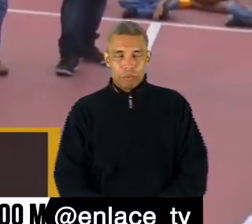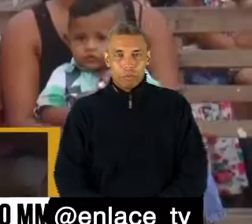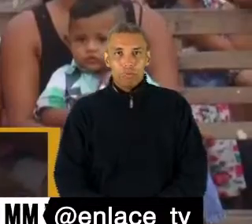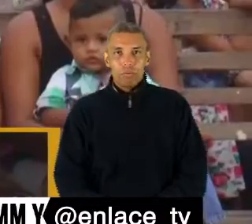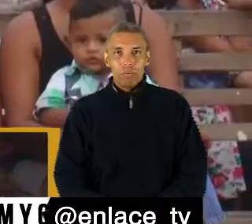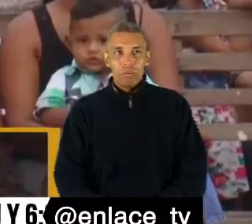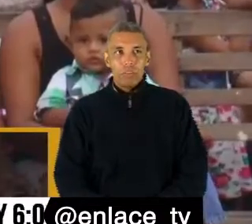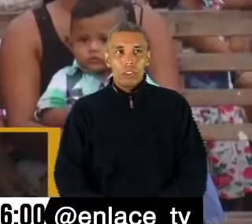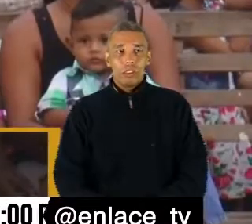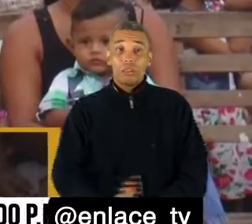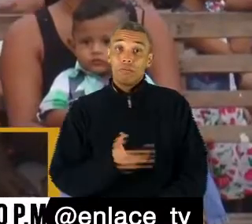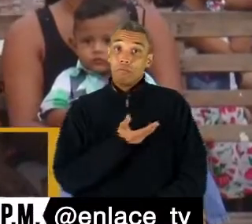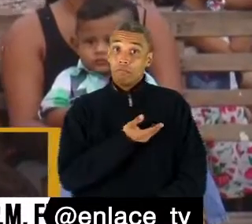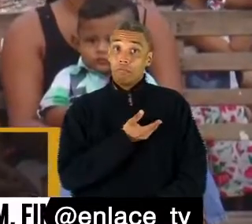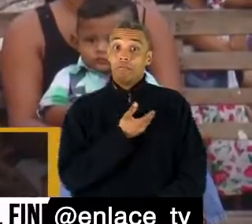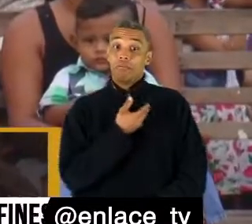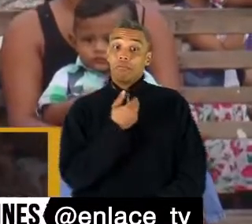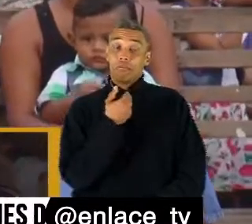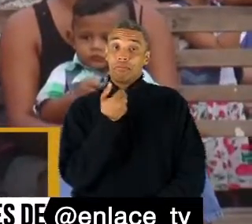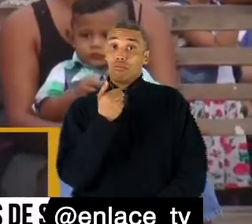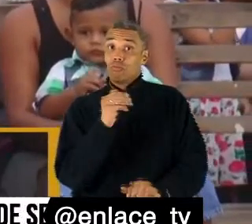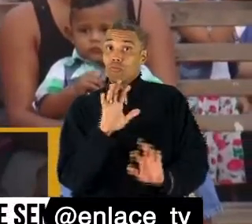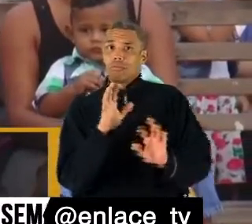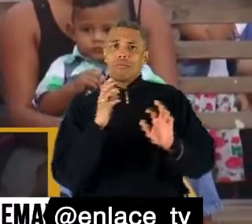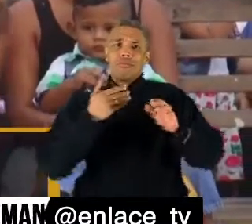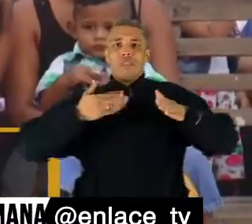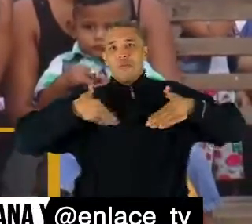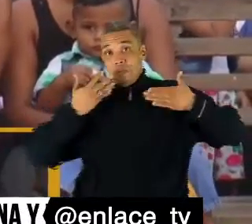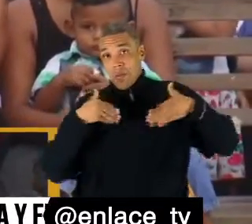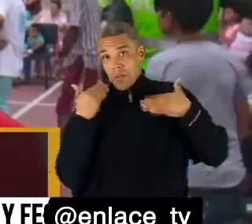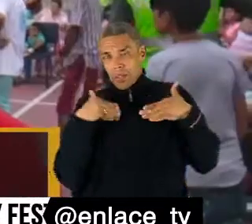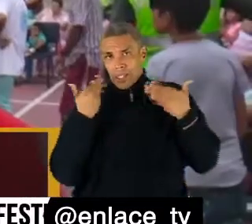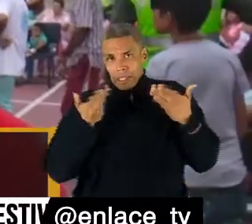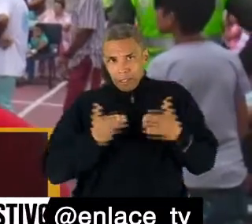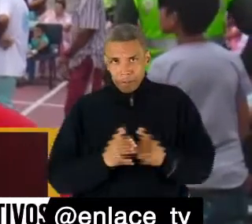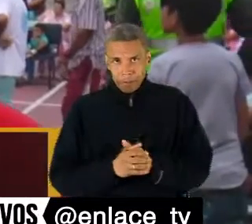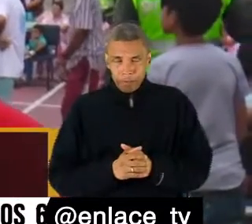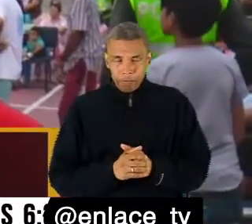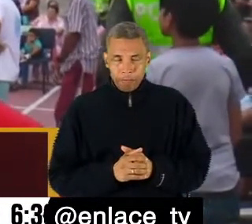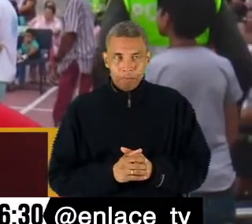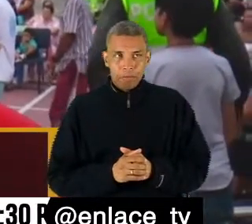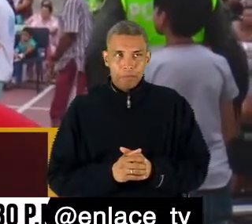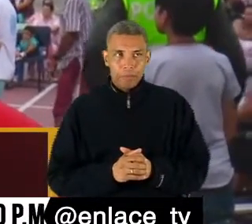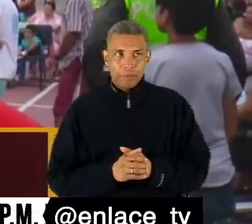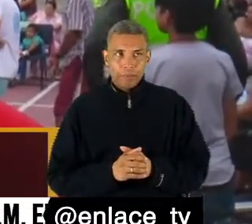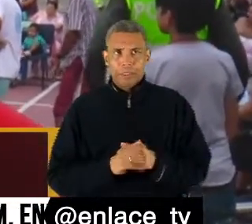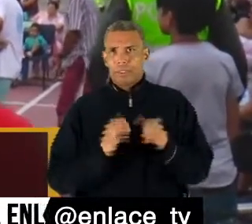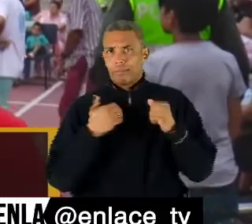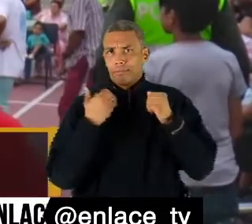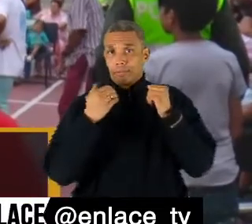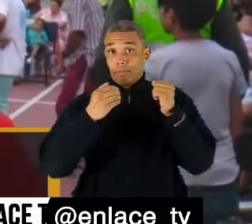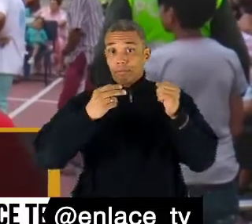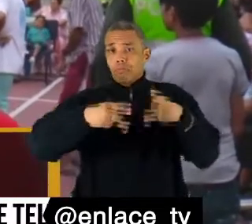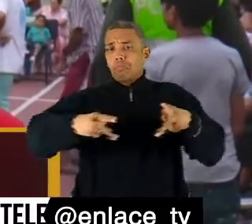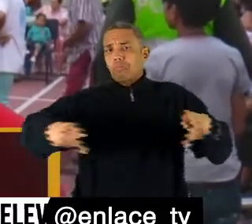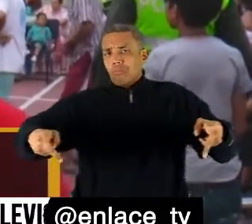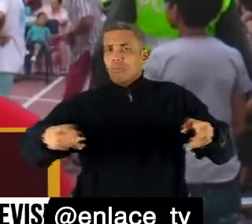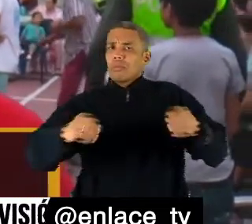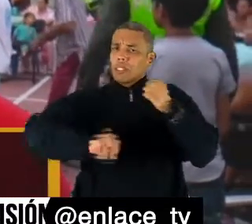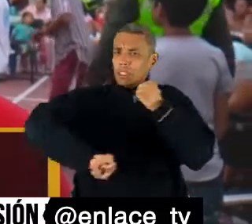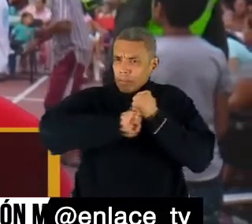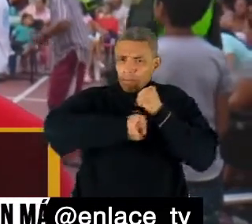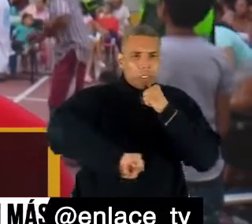donde las reinas del hogar disfrutaron su día. Aquí hay muchos colaboradores, hay mucha gente que nos colaboró, gracias a